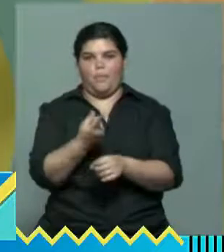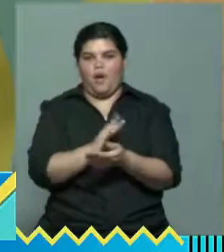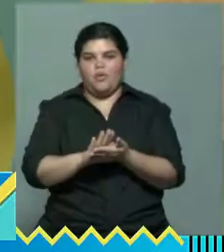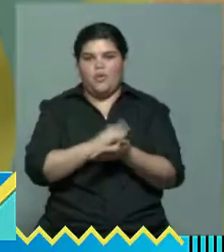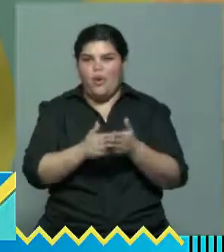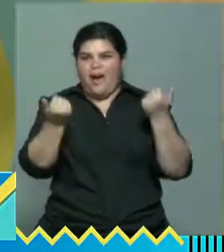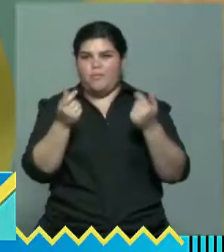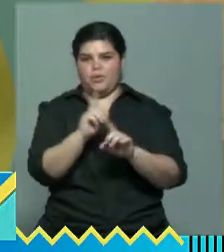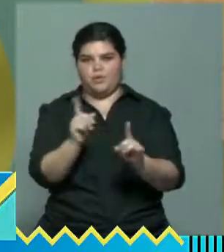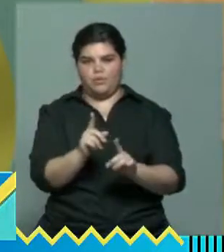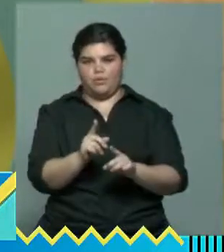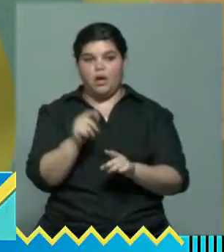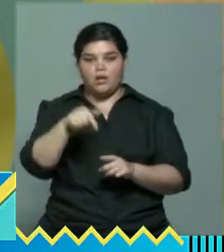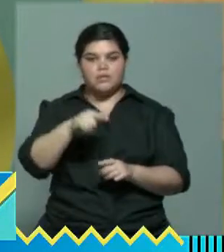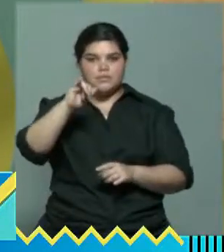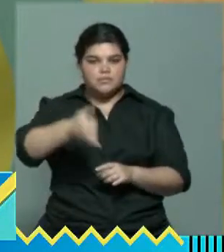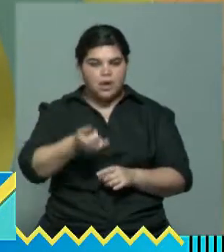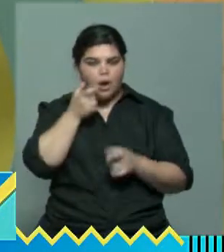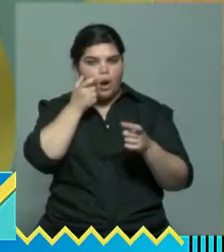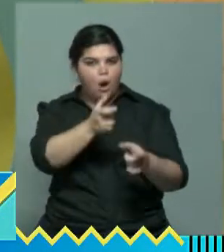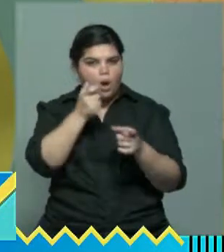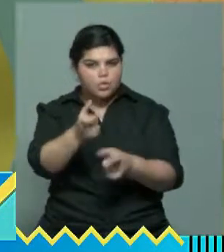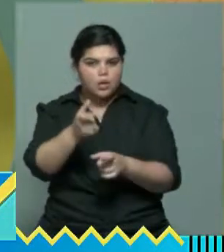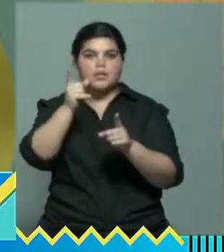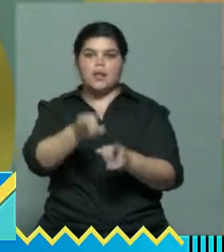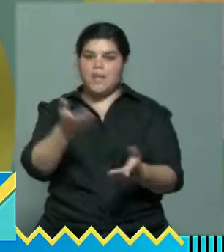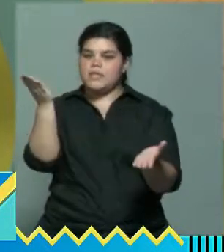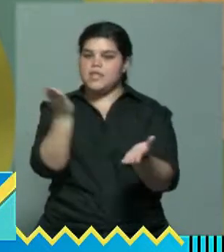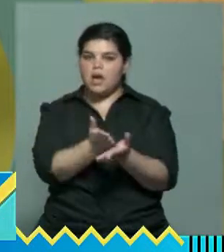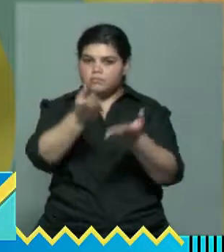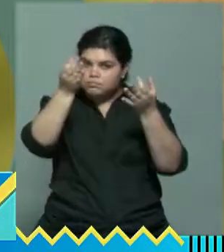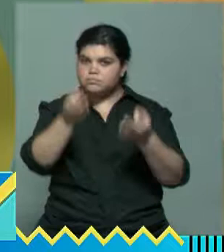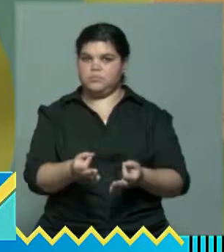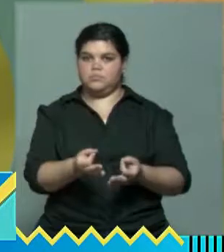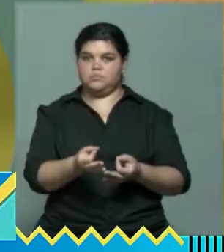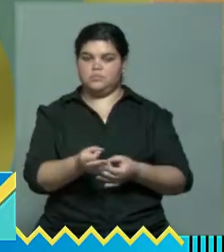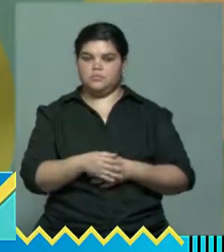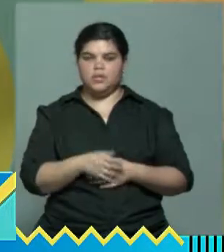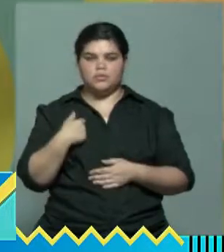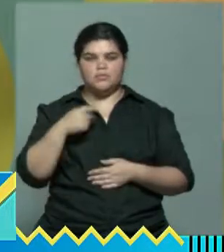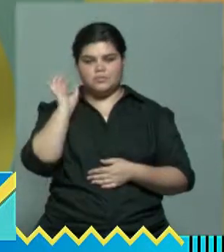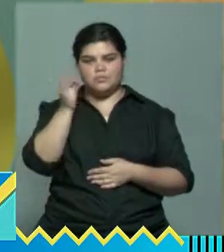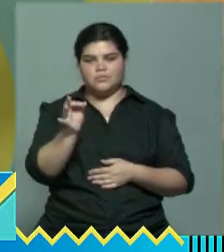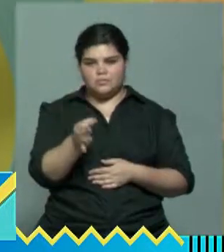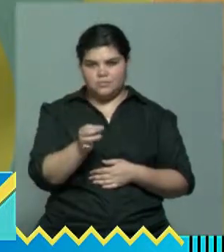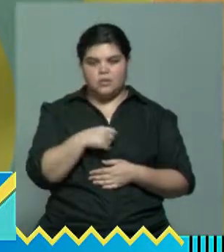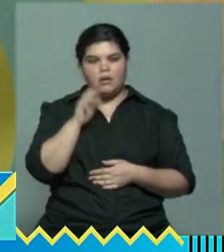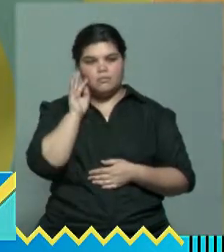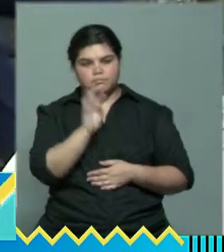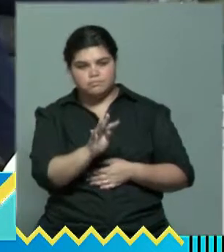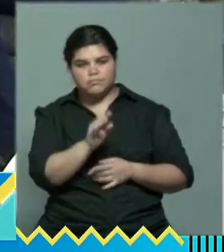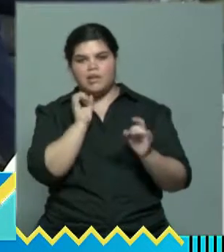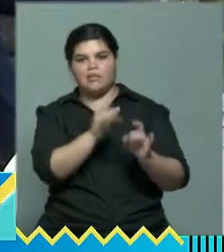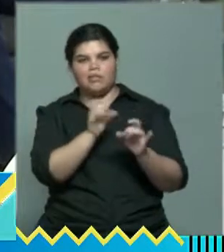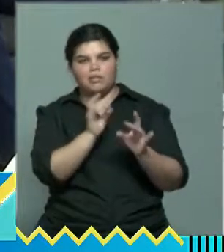va a haber controles con las sanciones correspondientes y como bien. Por eso yo sentí las críticas respecto de que esto tenía un